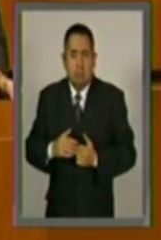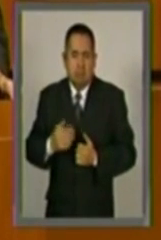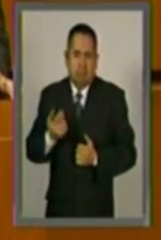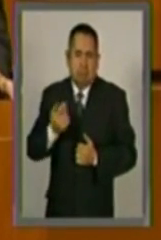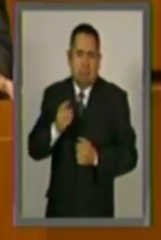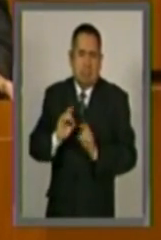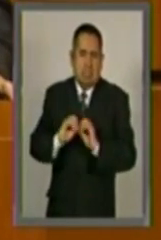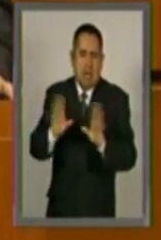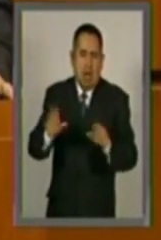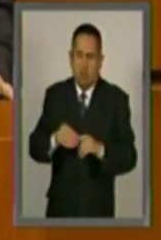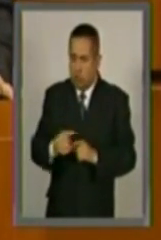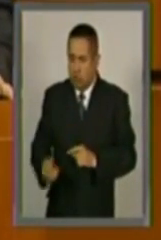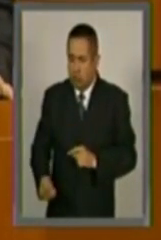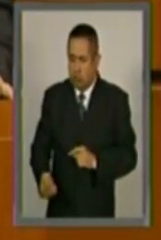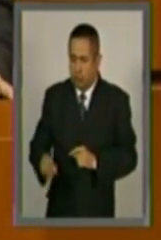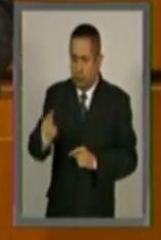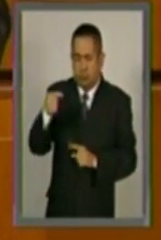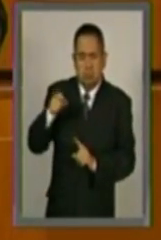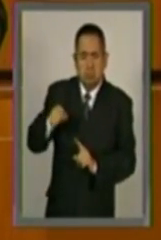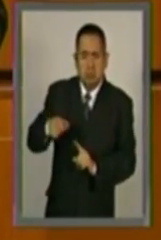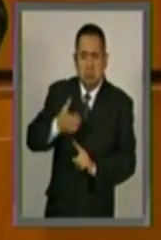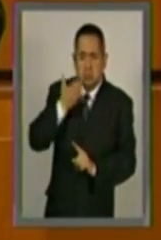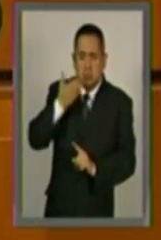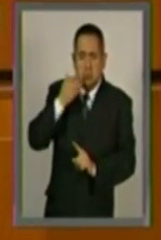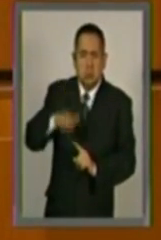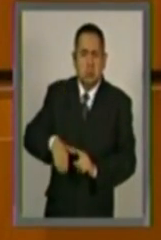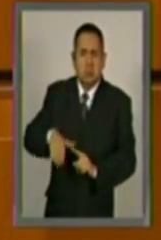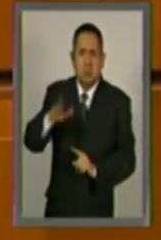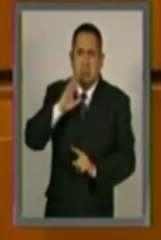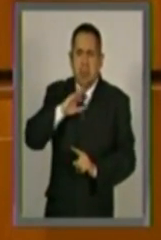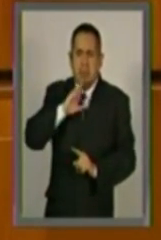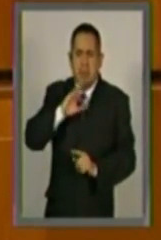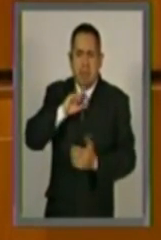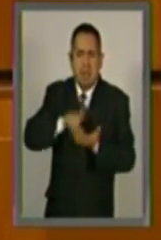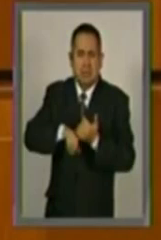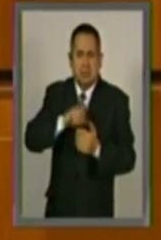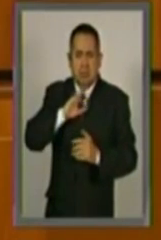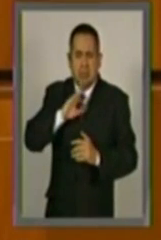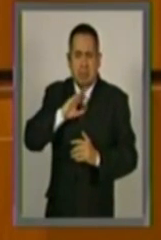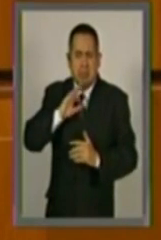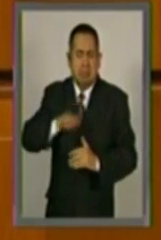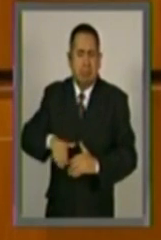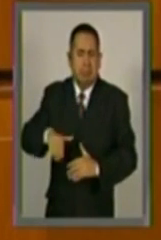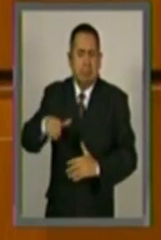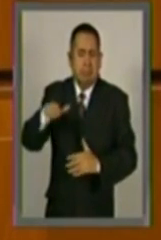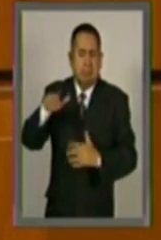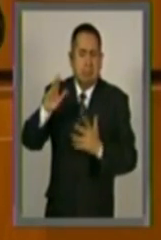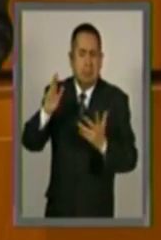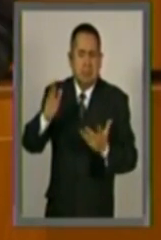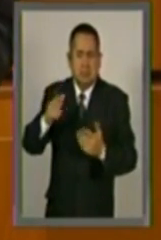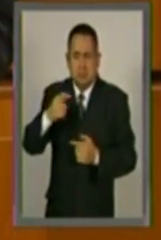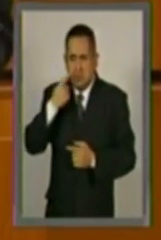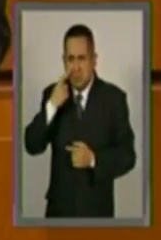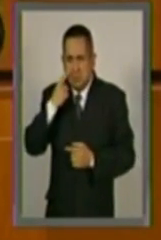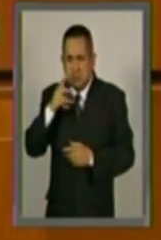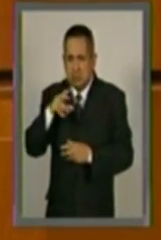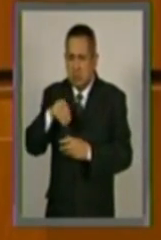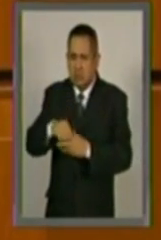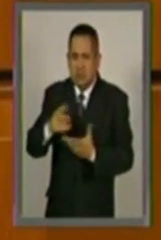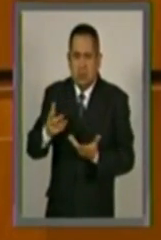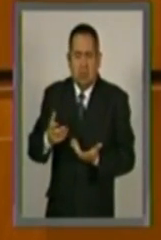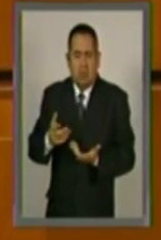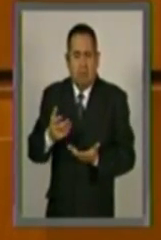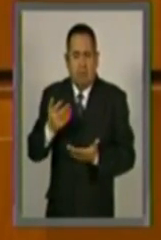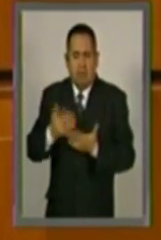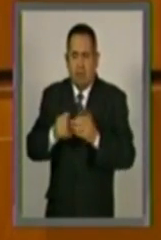ya tenemos un problema bastante crecido inmediato de los in the seas' y de la información